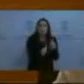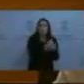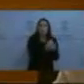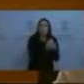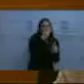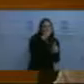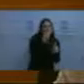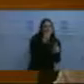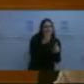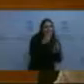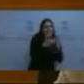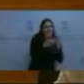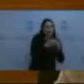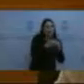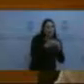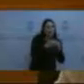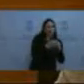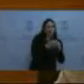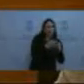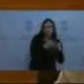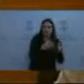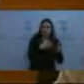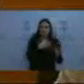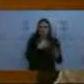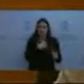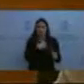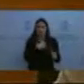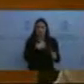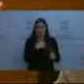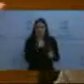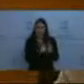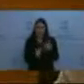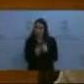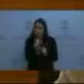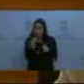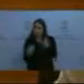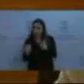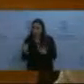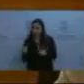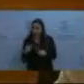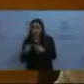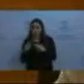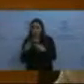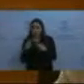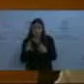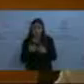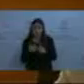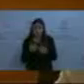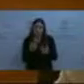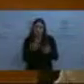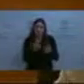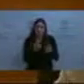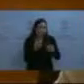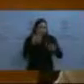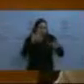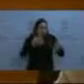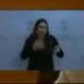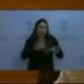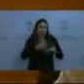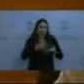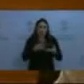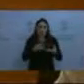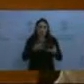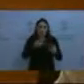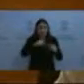intereses partidistas en política social. Por ello, deseamos la mayor efectividad en su aplicación, lo que en nuestra región